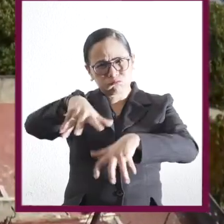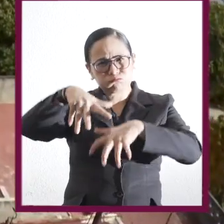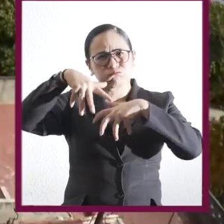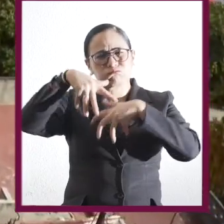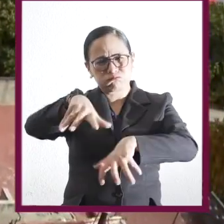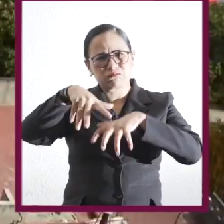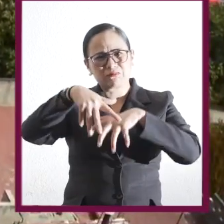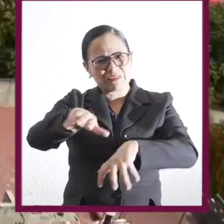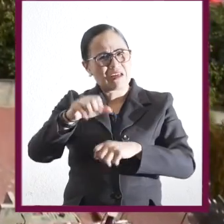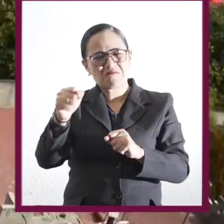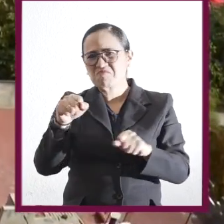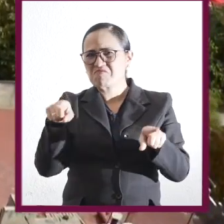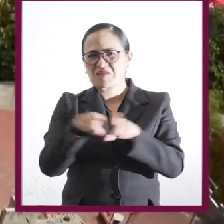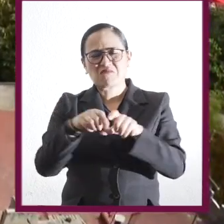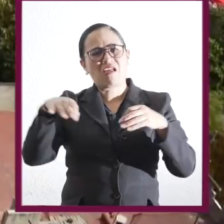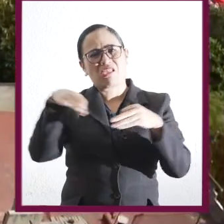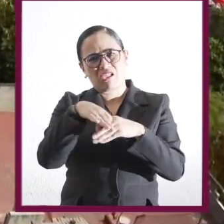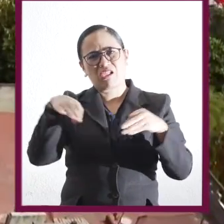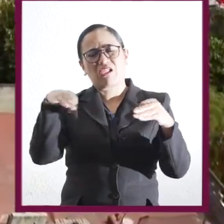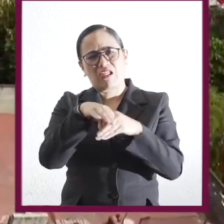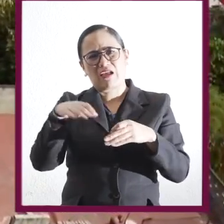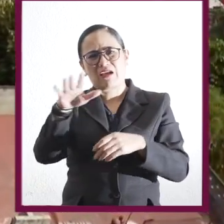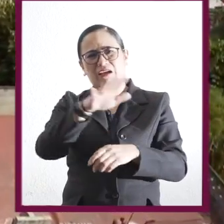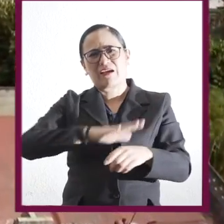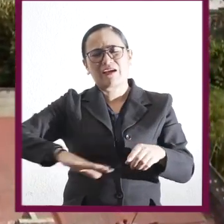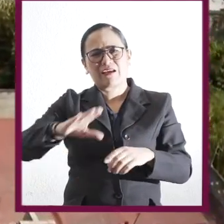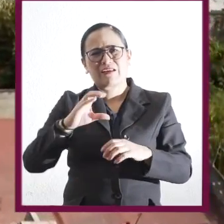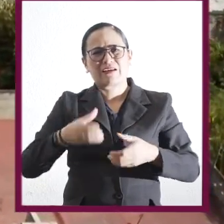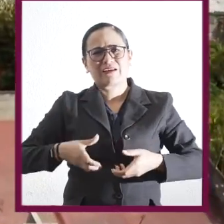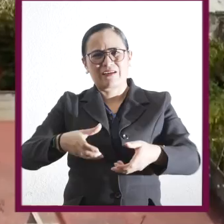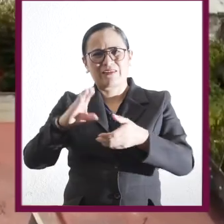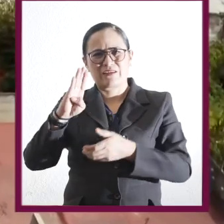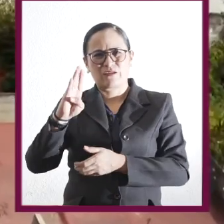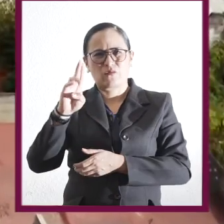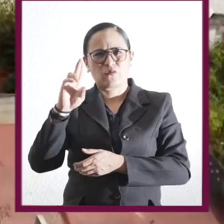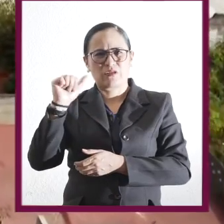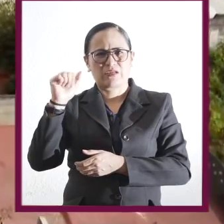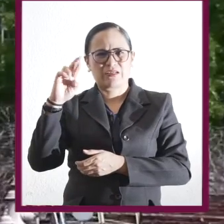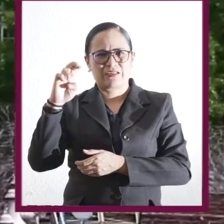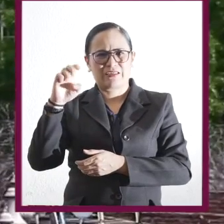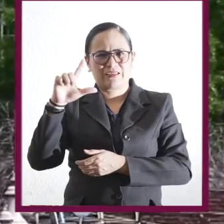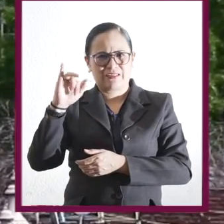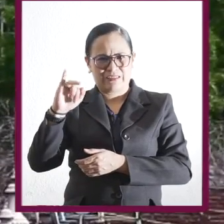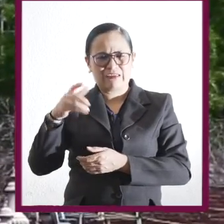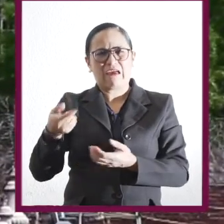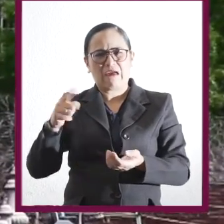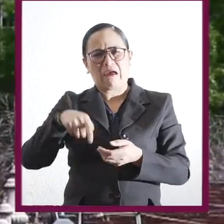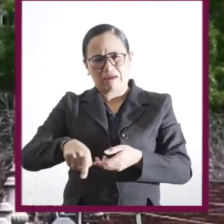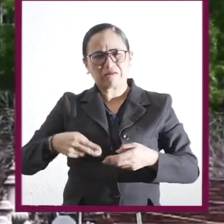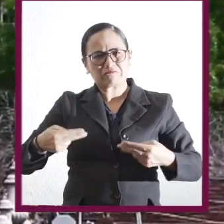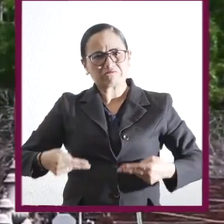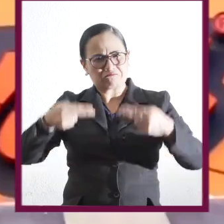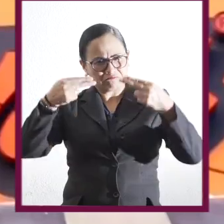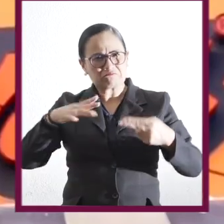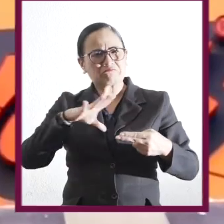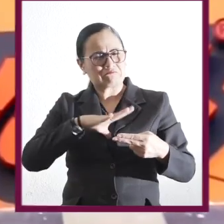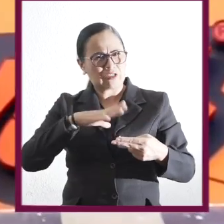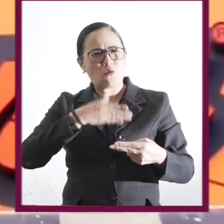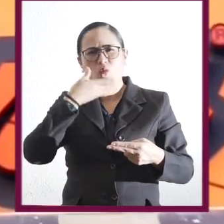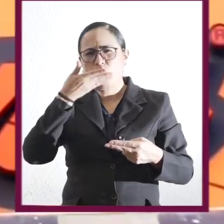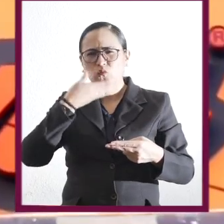Además de las protestas y manifestaciones que la identifican recientemente, Bucareli también es el hogar de negocios